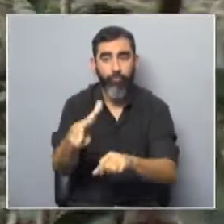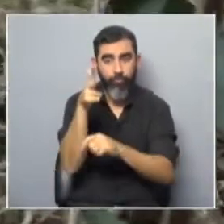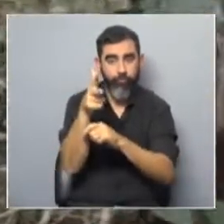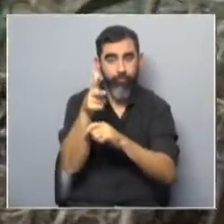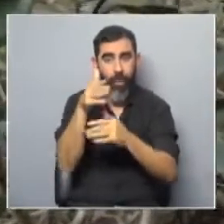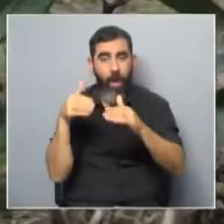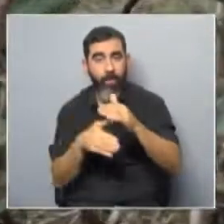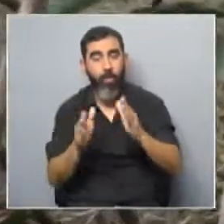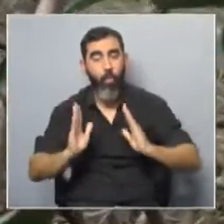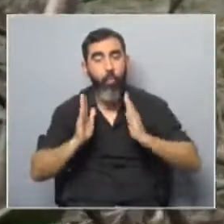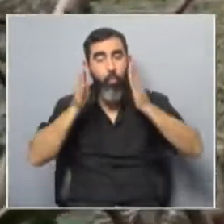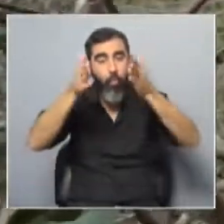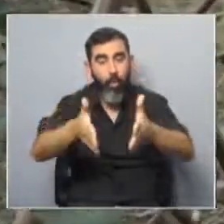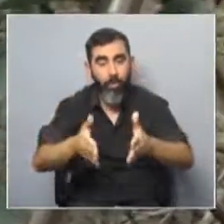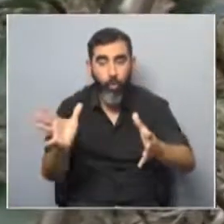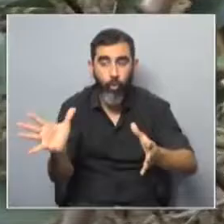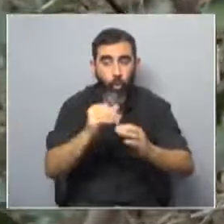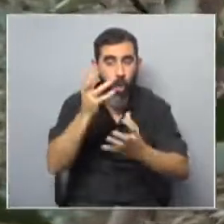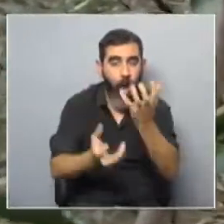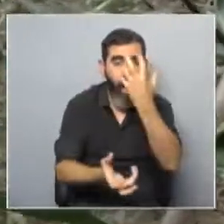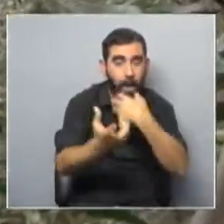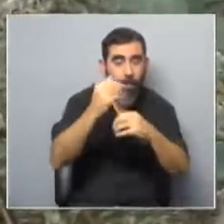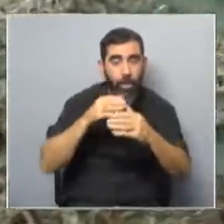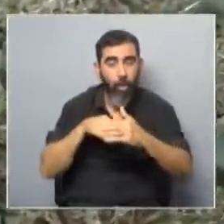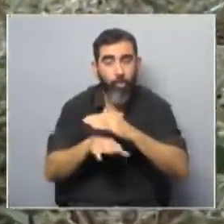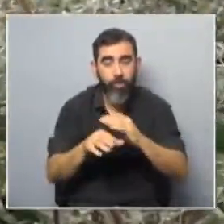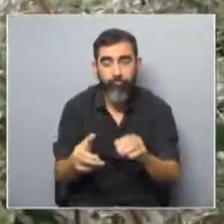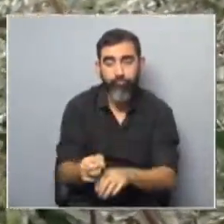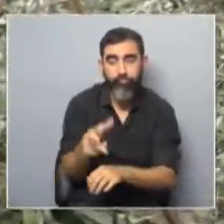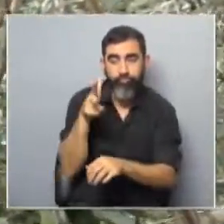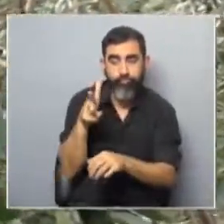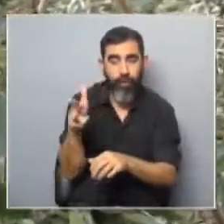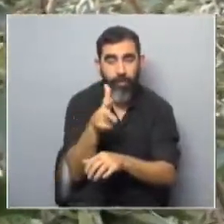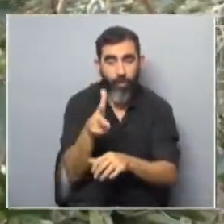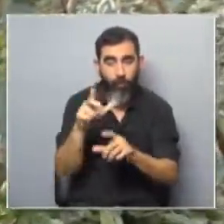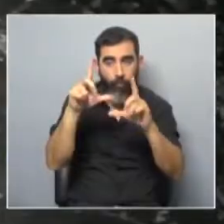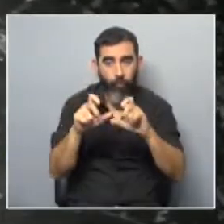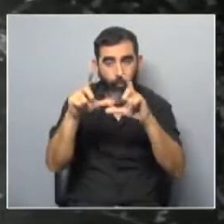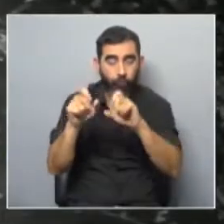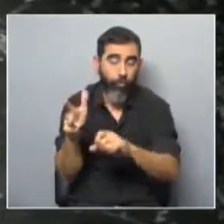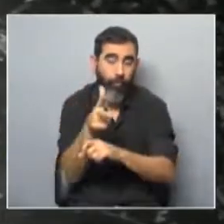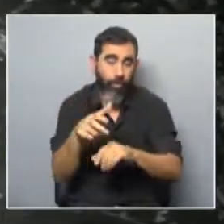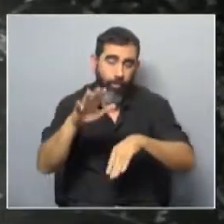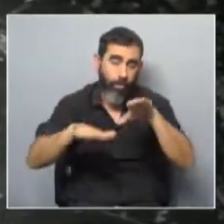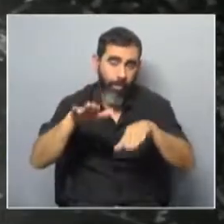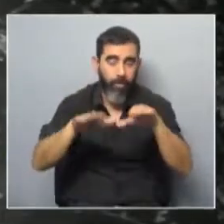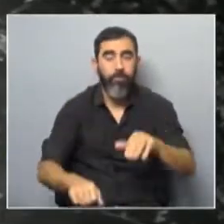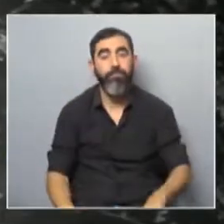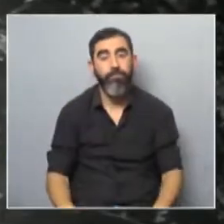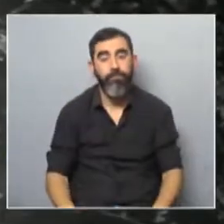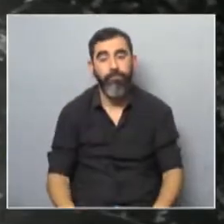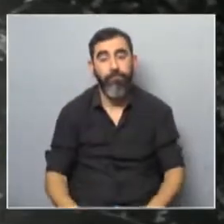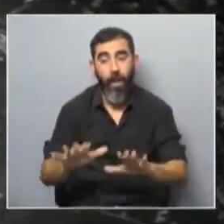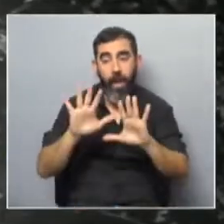abajo de cada puente, y entonces todos los animales que cruzaban por ahí, la cámara se activaba y los fotografiaba o los filmaba. Entonces